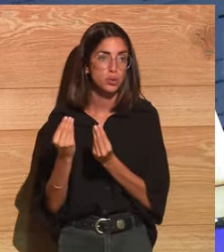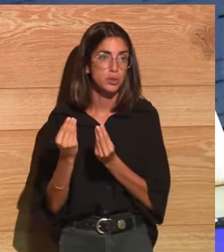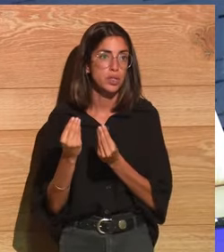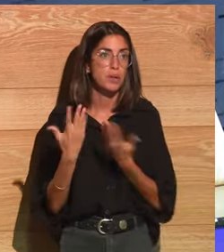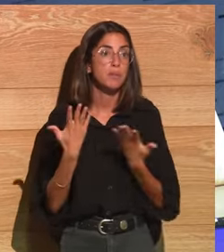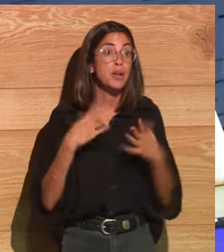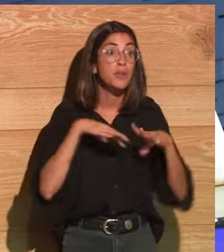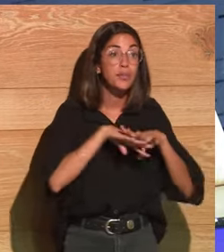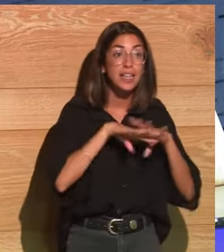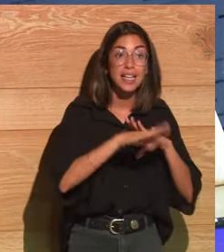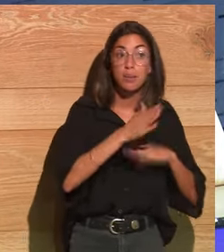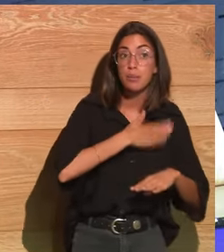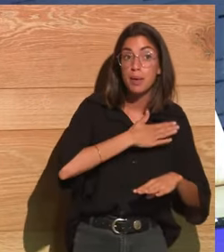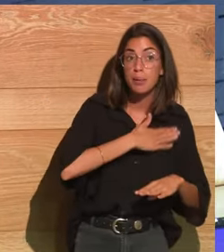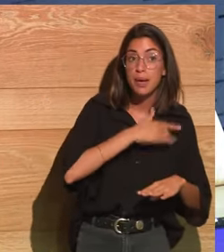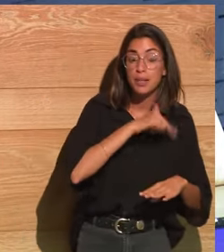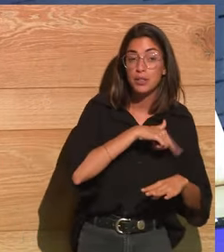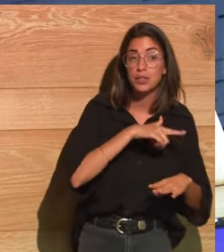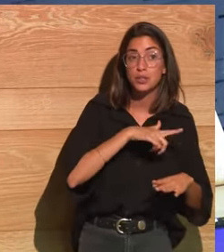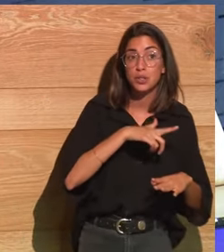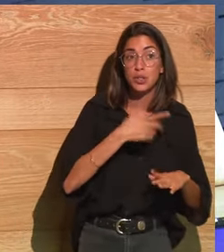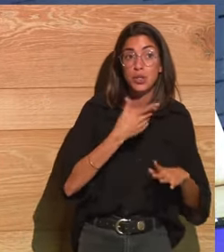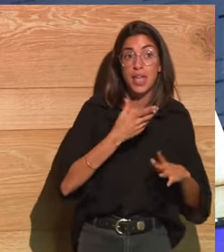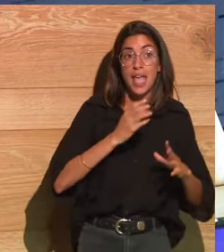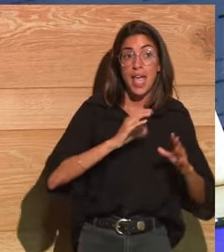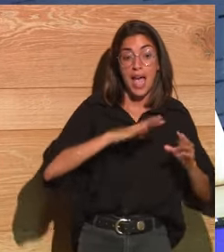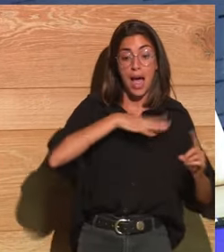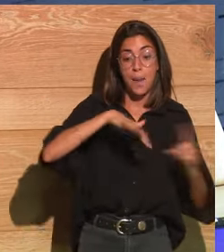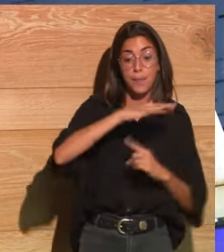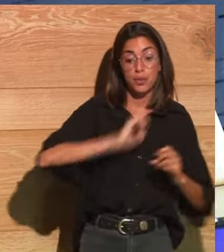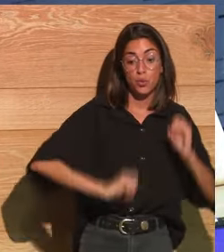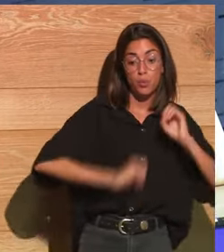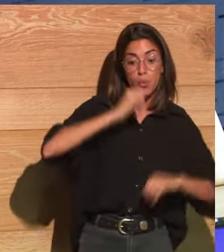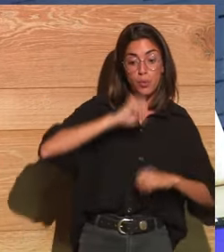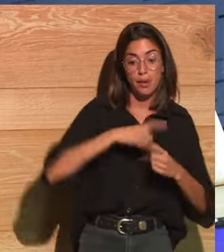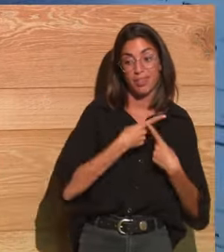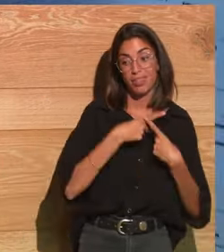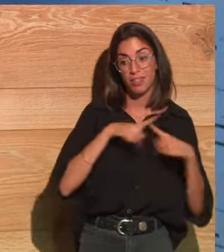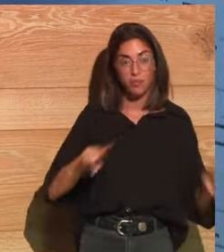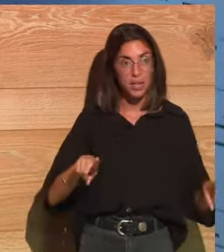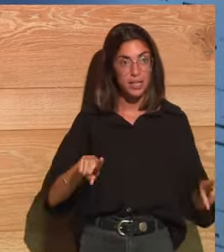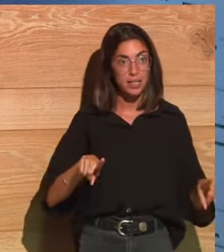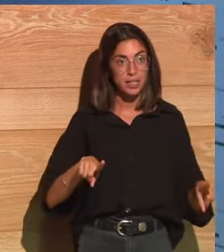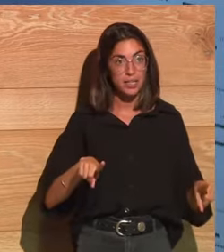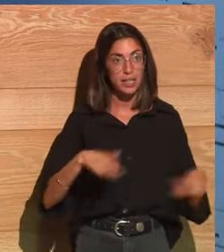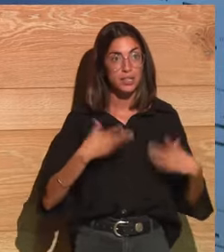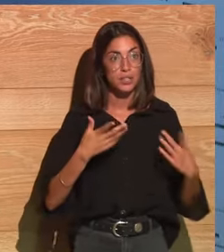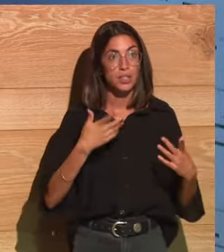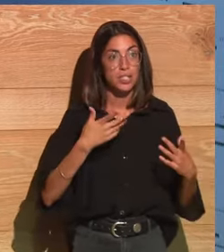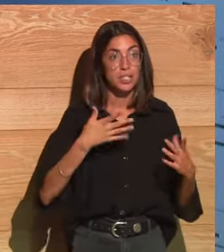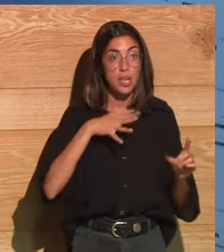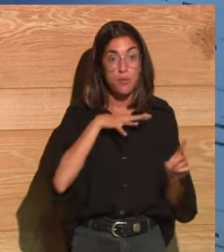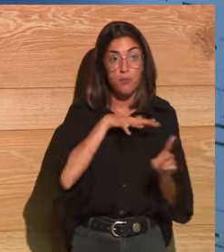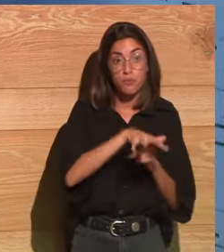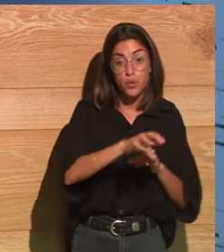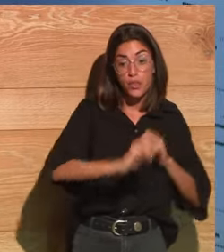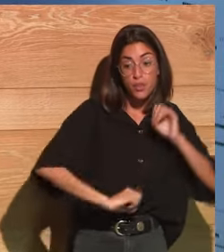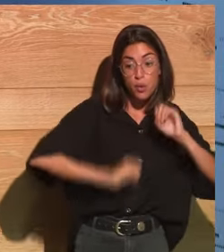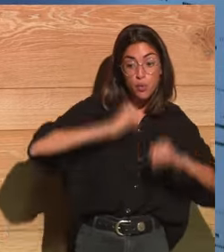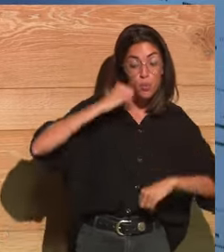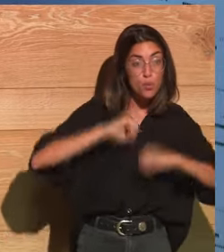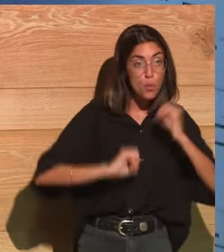el tejido mamario, está expuesto a un ambiente hormonal completamente diferente. Entonces, ella estaba optimizado para una influencia hormonal de tener, pues a lo